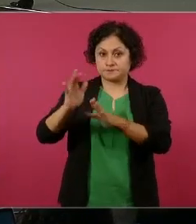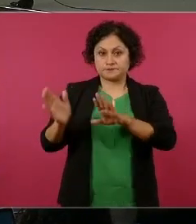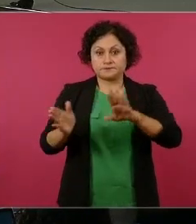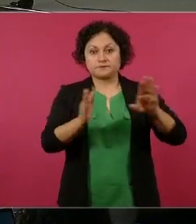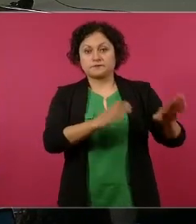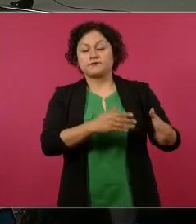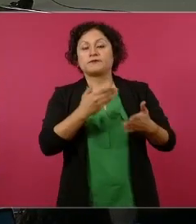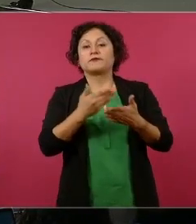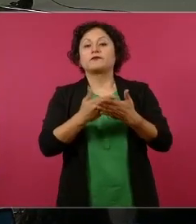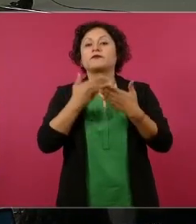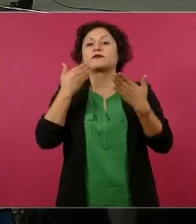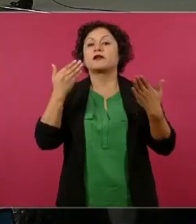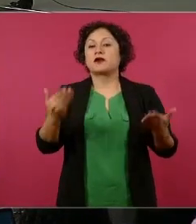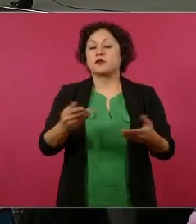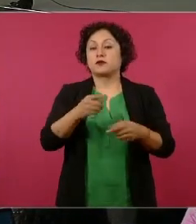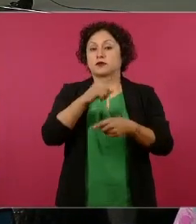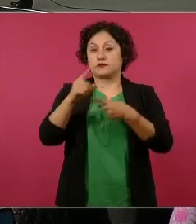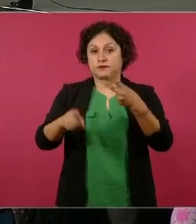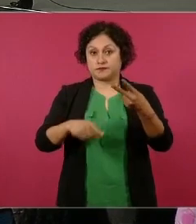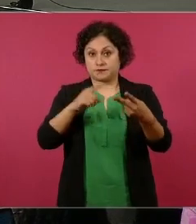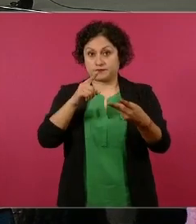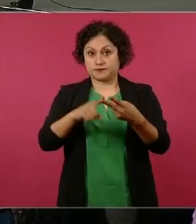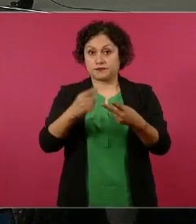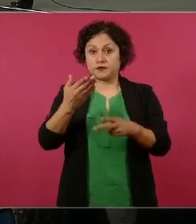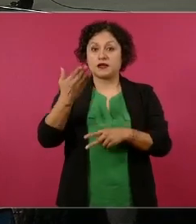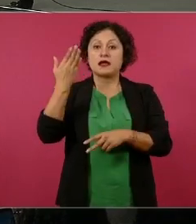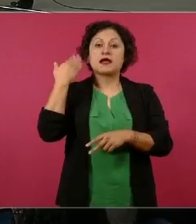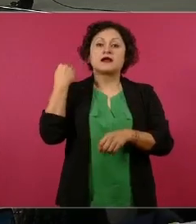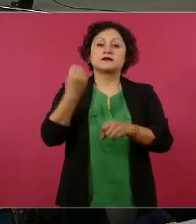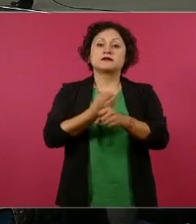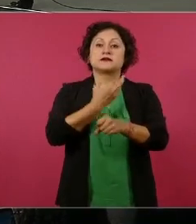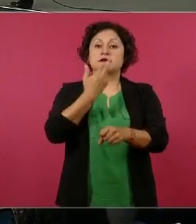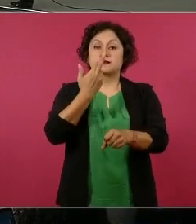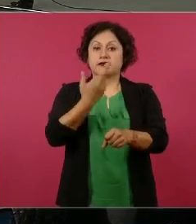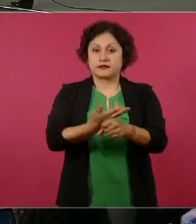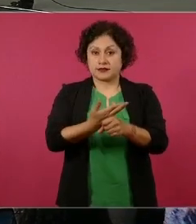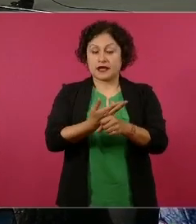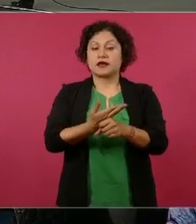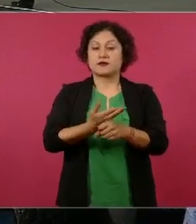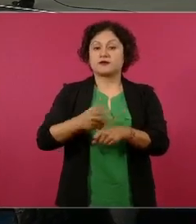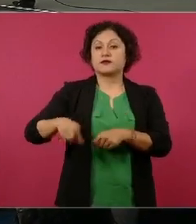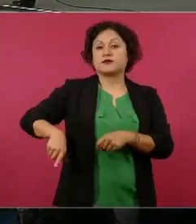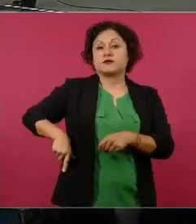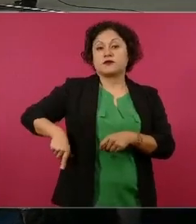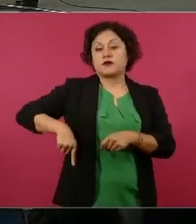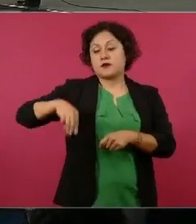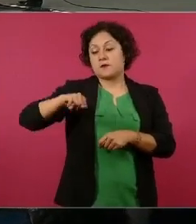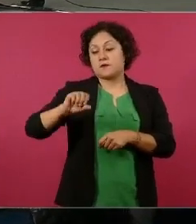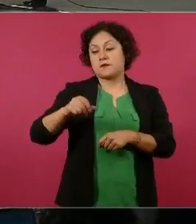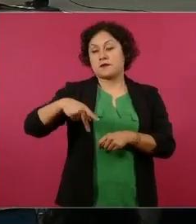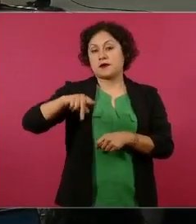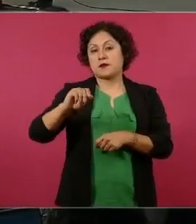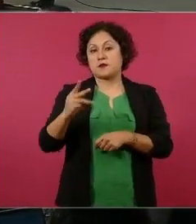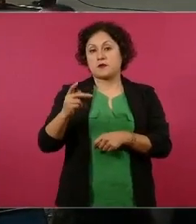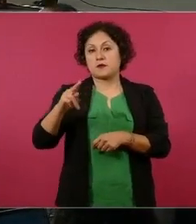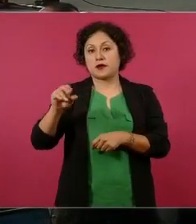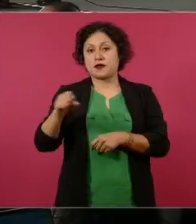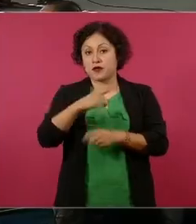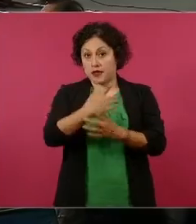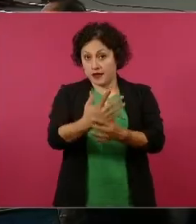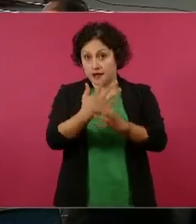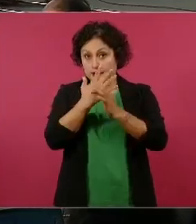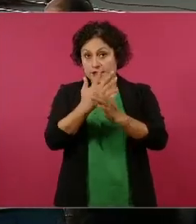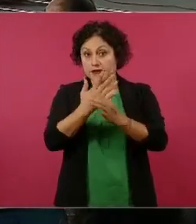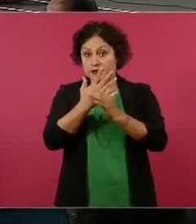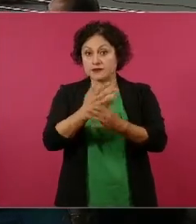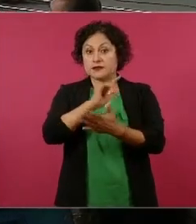Segundo, presidente, quien fuera el secretario de Estado, Mike Pompeo, dijo que las reformas, incluida la judicial, serán